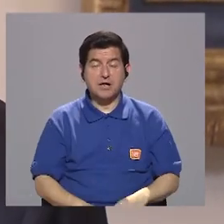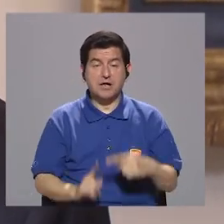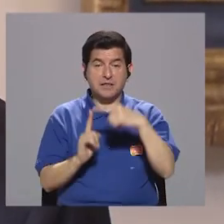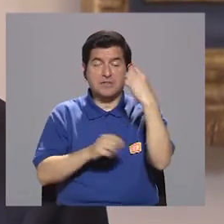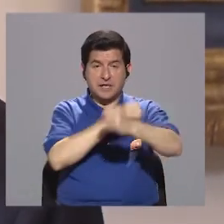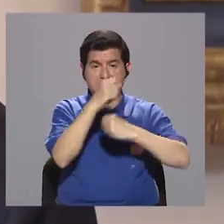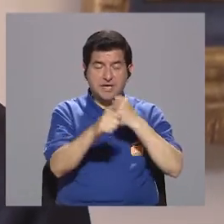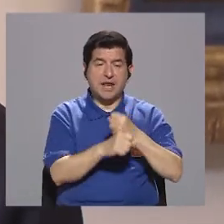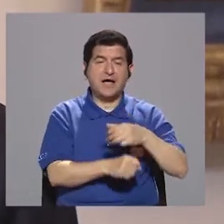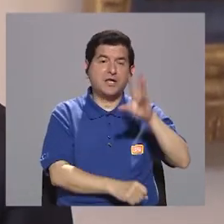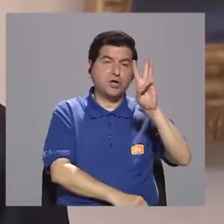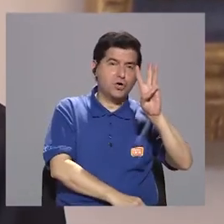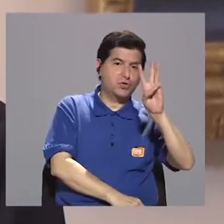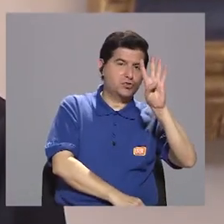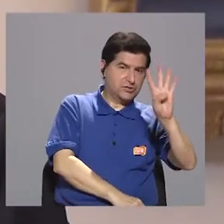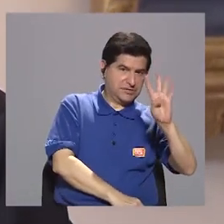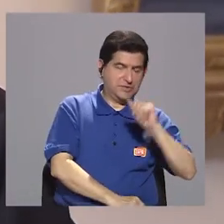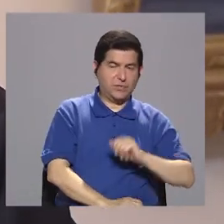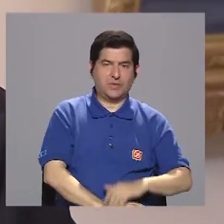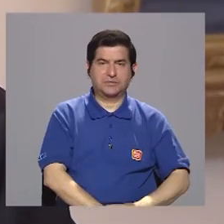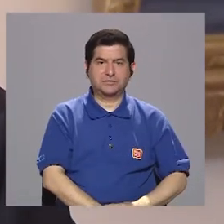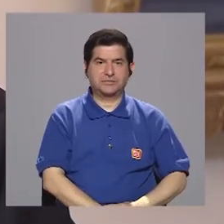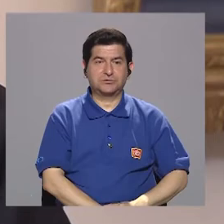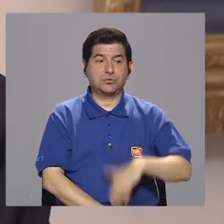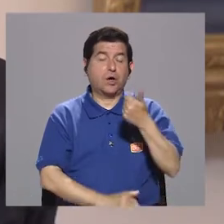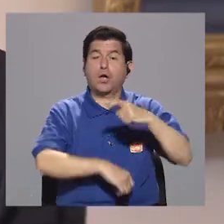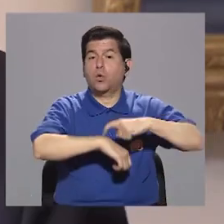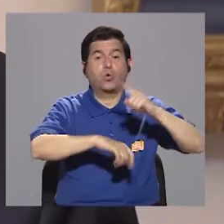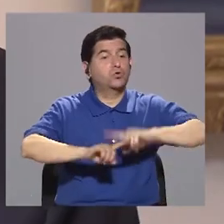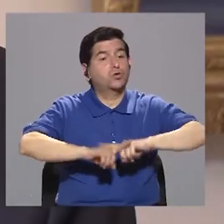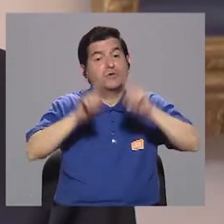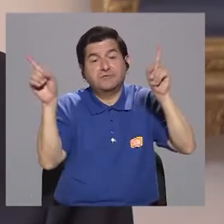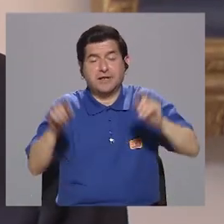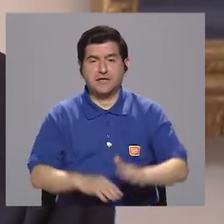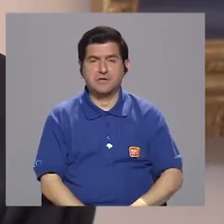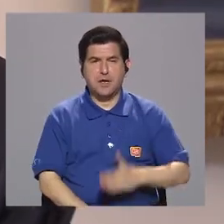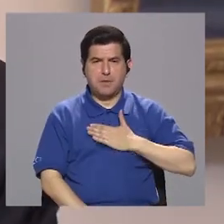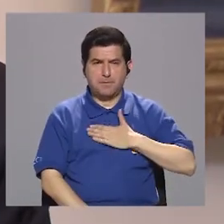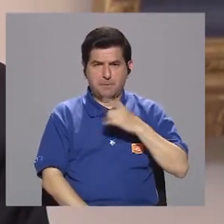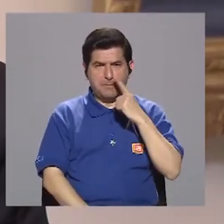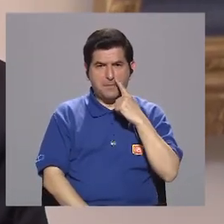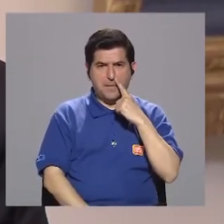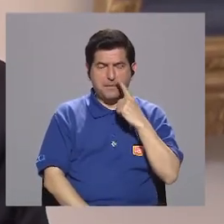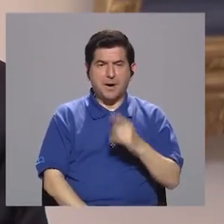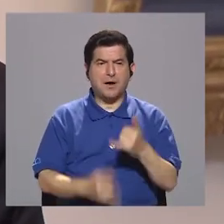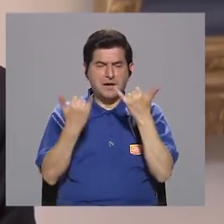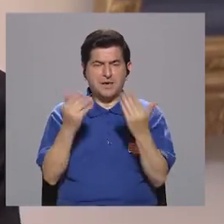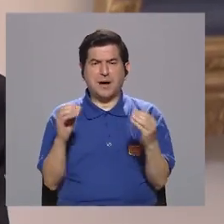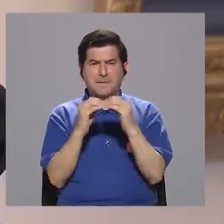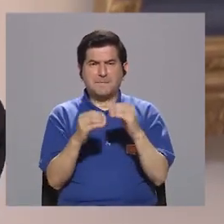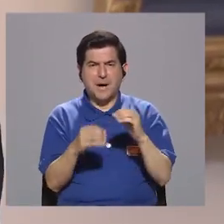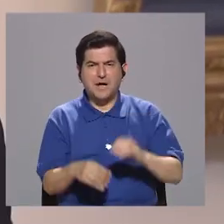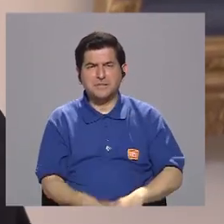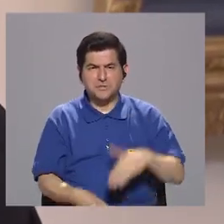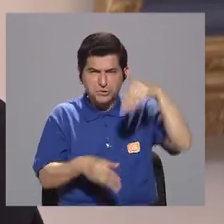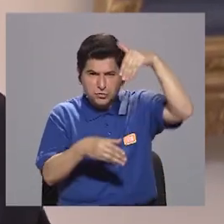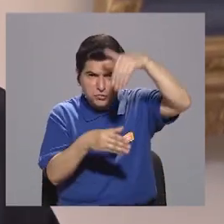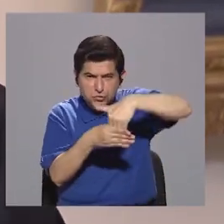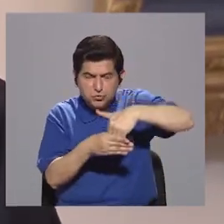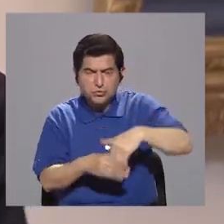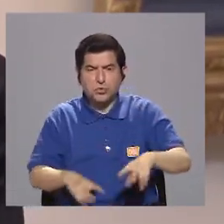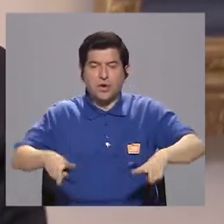año 64, en otro momento, ya otro papá momento. Más involucrado en la